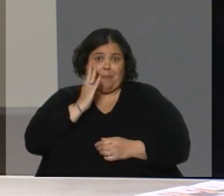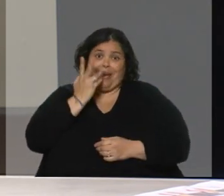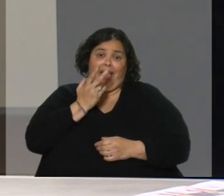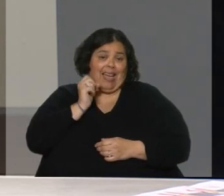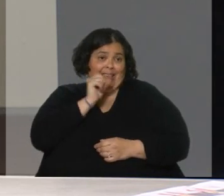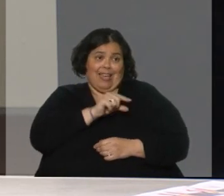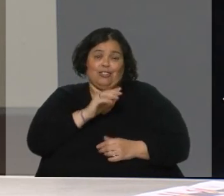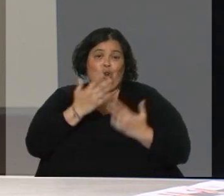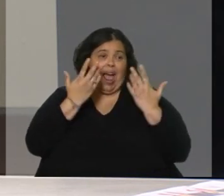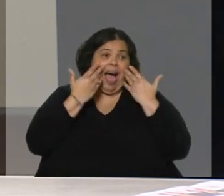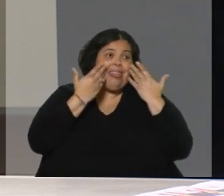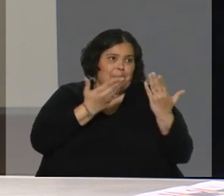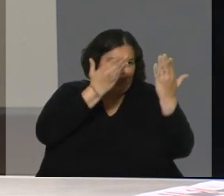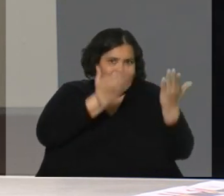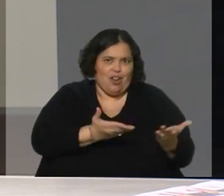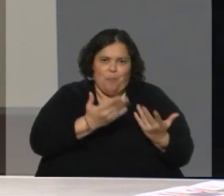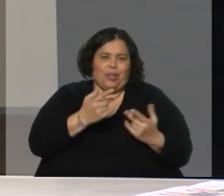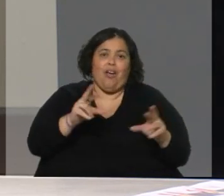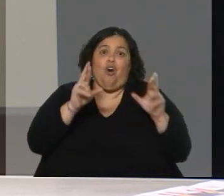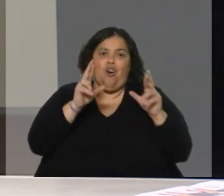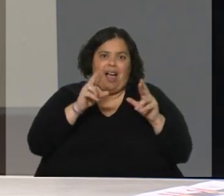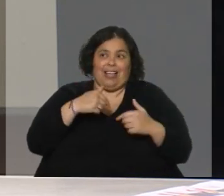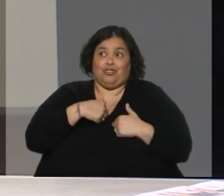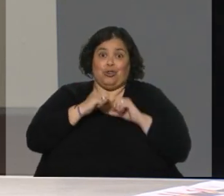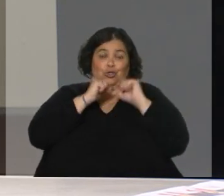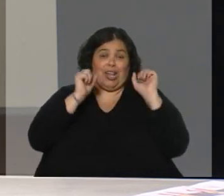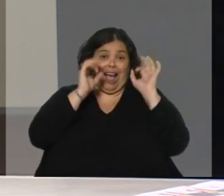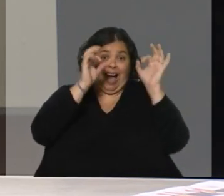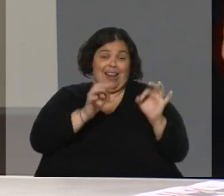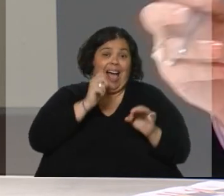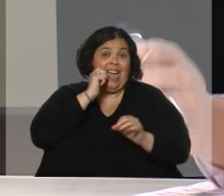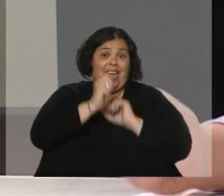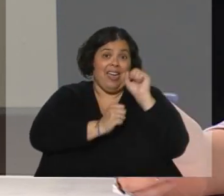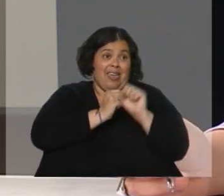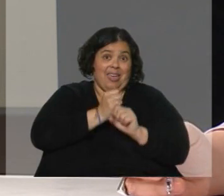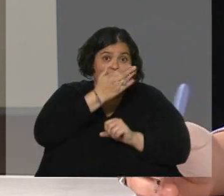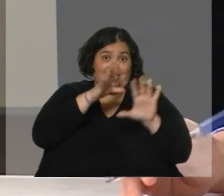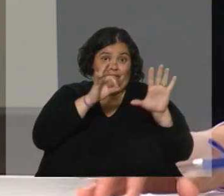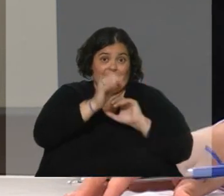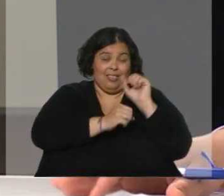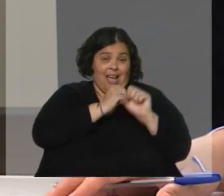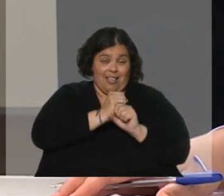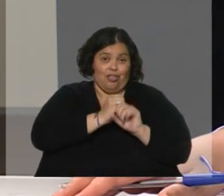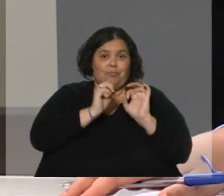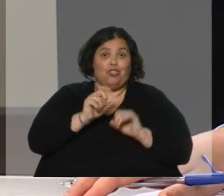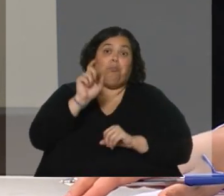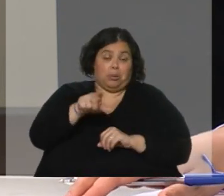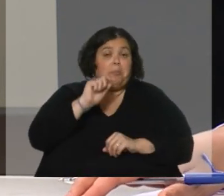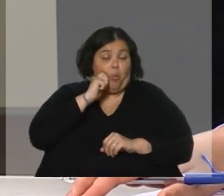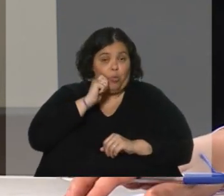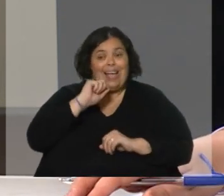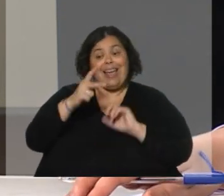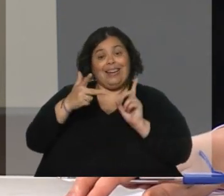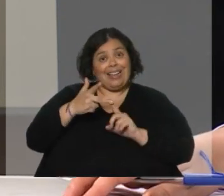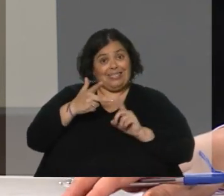ella la admiro mucho porque me parece que ojalá pudiera yo llegar a la de ella en esas condiciones y el tercero